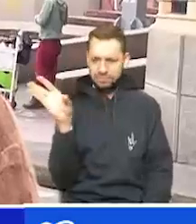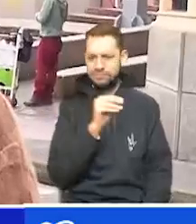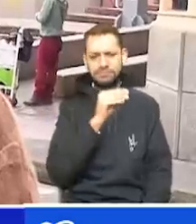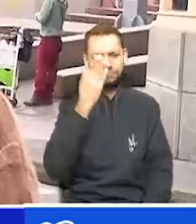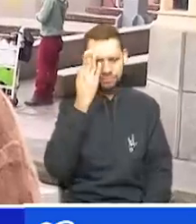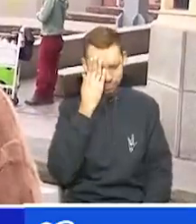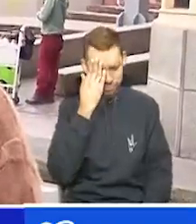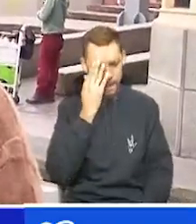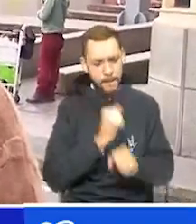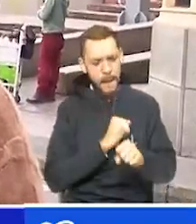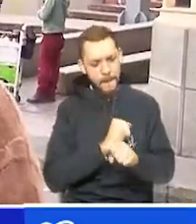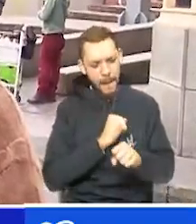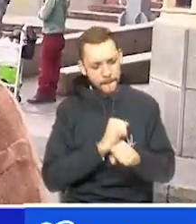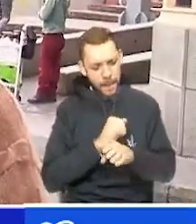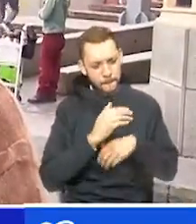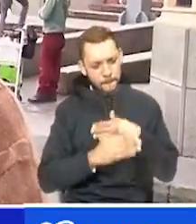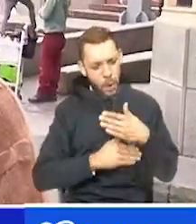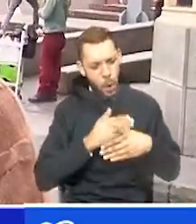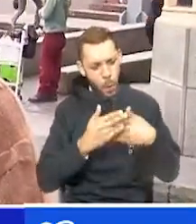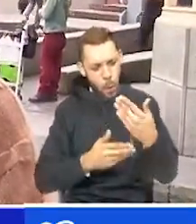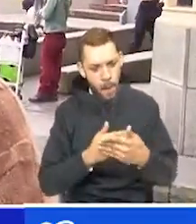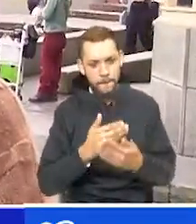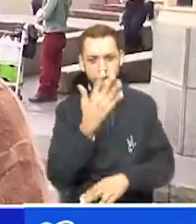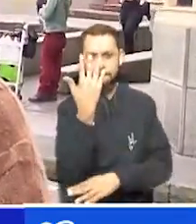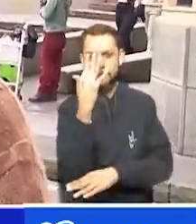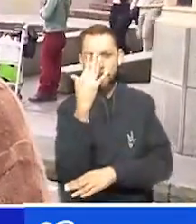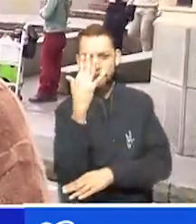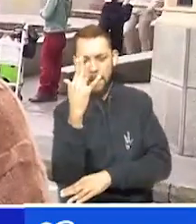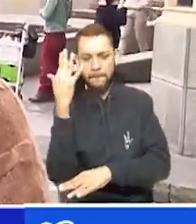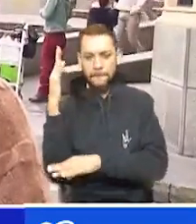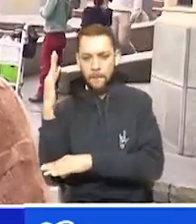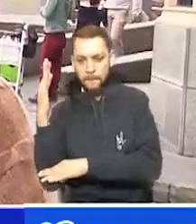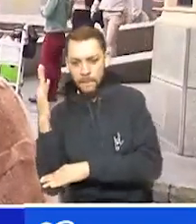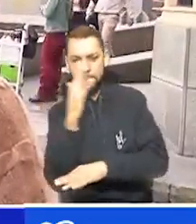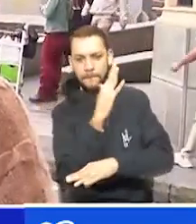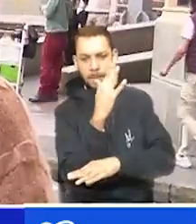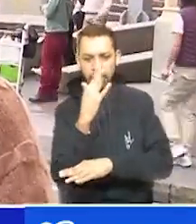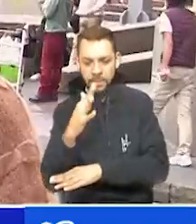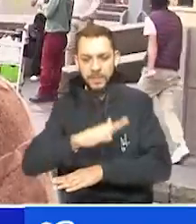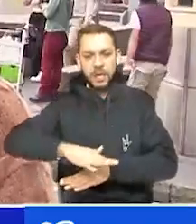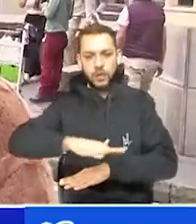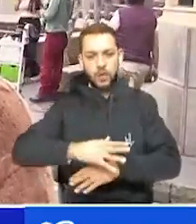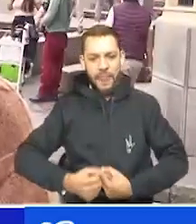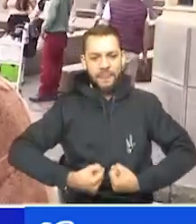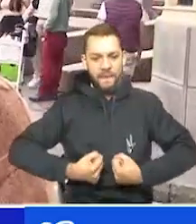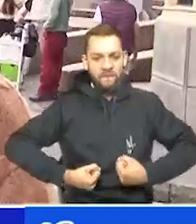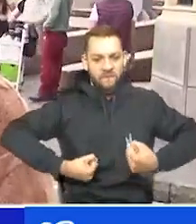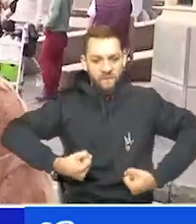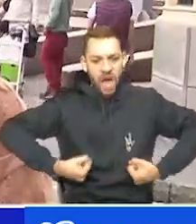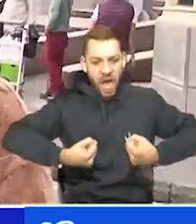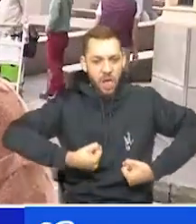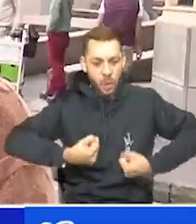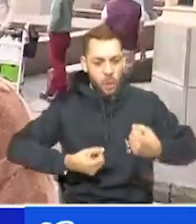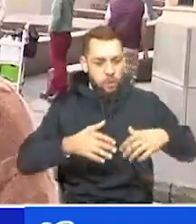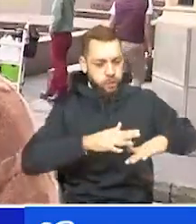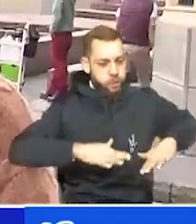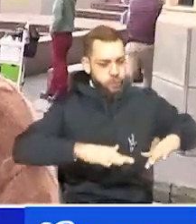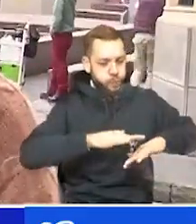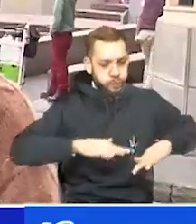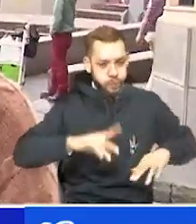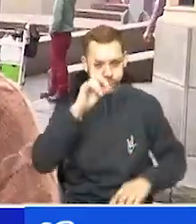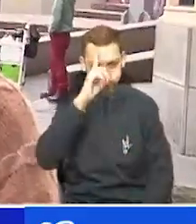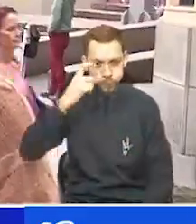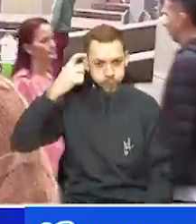momento desarrollando la actividad de siembra de frailejones en la zona de Parques Naturales Los Nevados, en el predio que tiene la